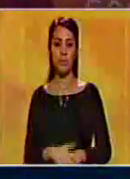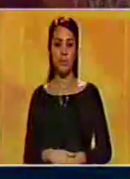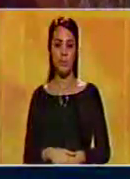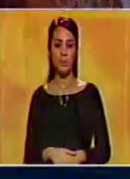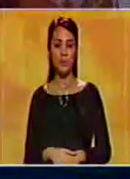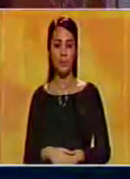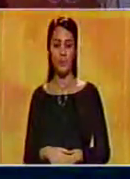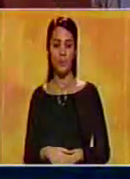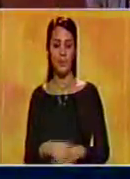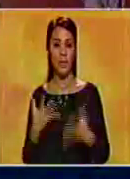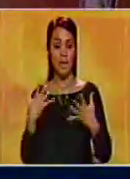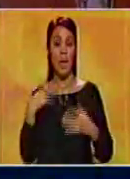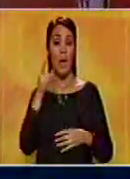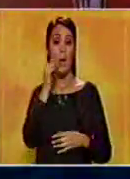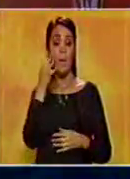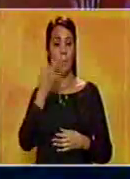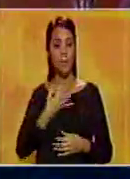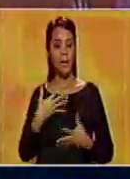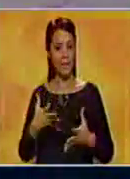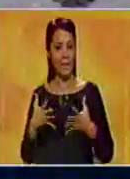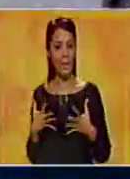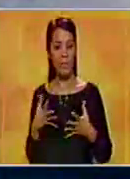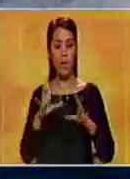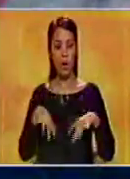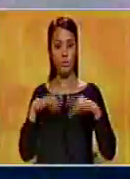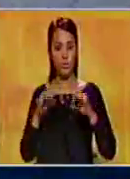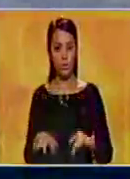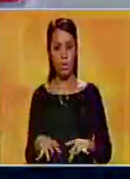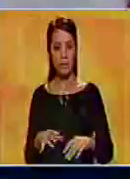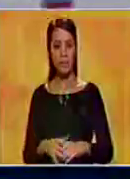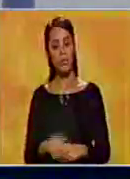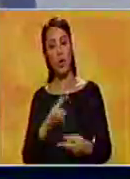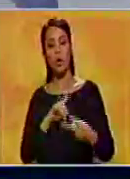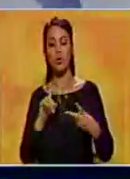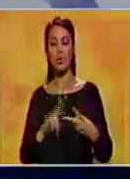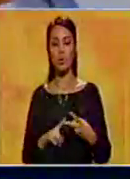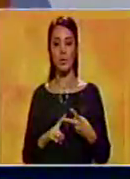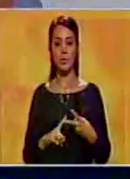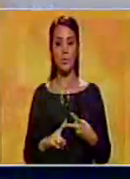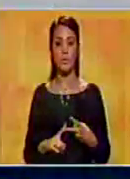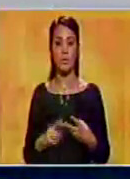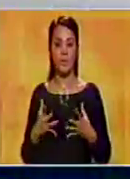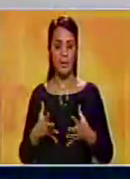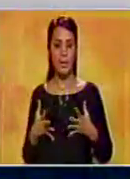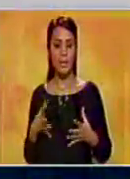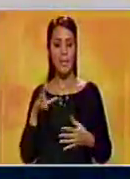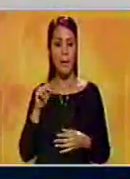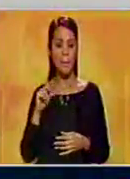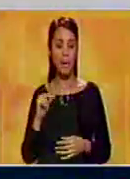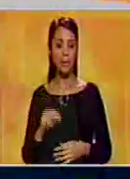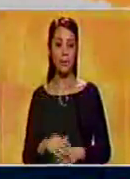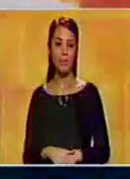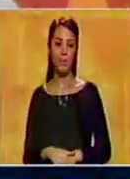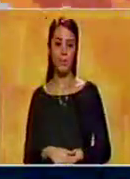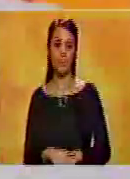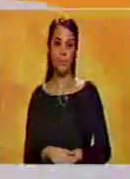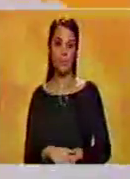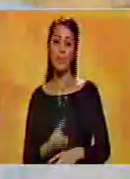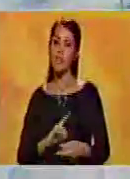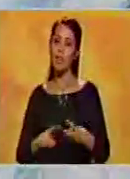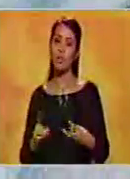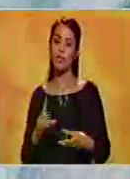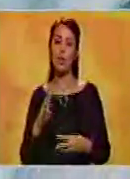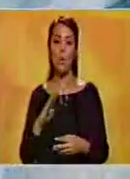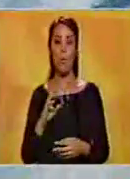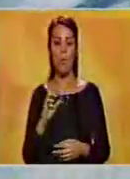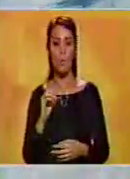slalom supergigante masculino, el ganador fue el austríaco Matthias Meyer, mientras que el suizo Beat Fuchs ganó la plata y el noruego Kjetil Jansrud el